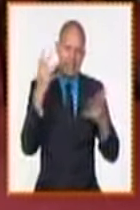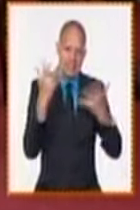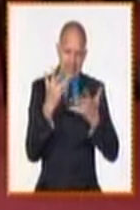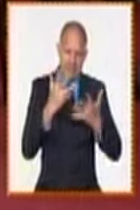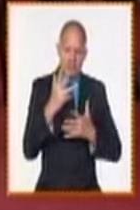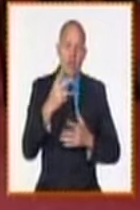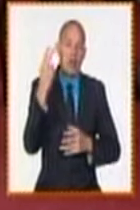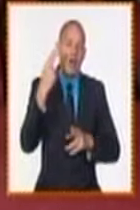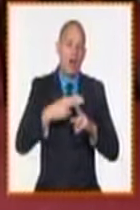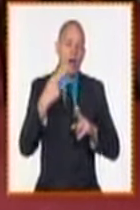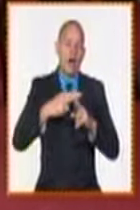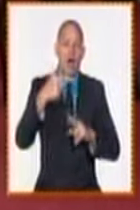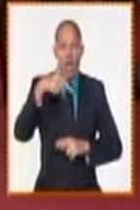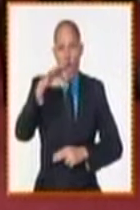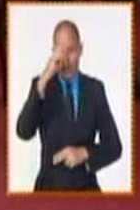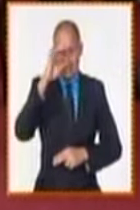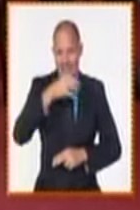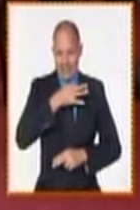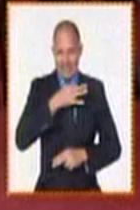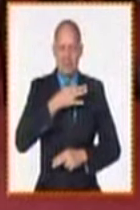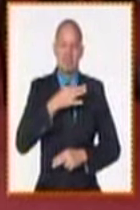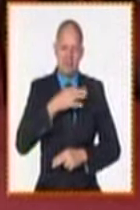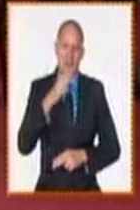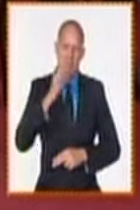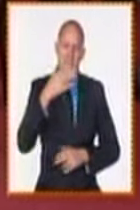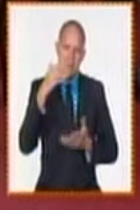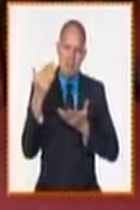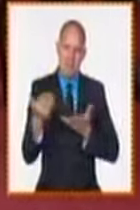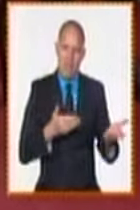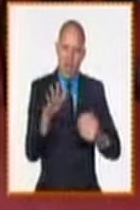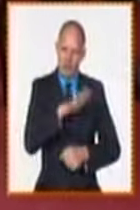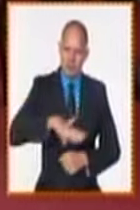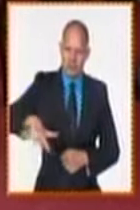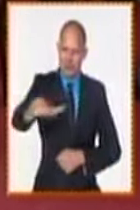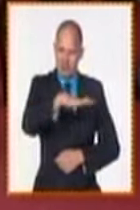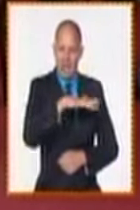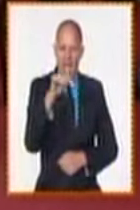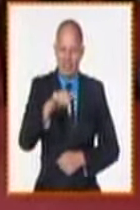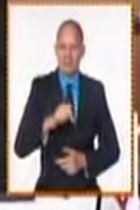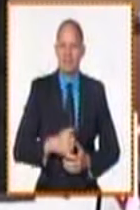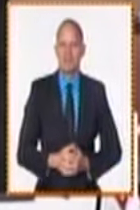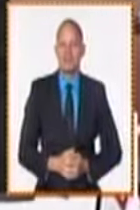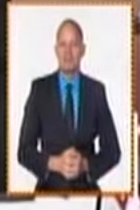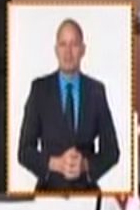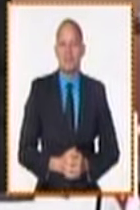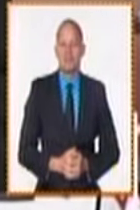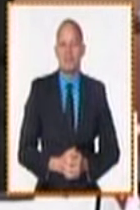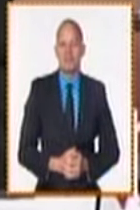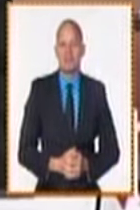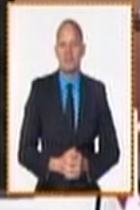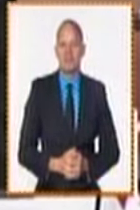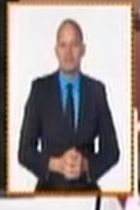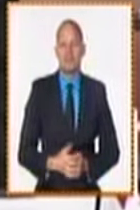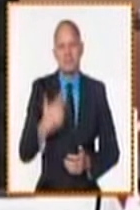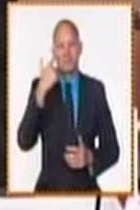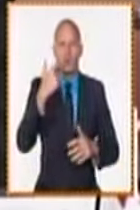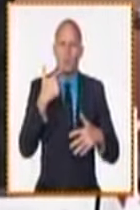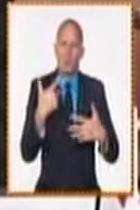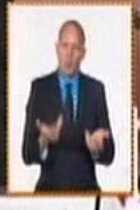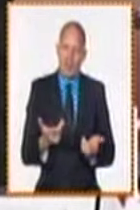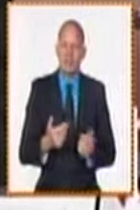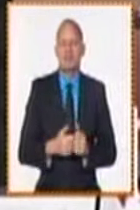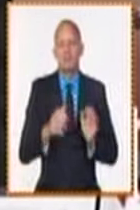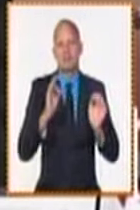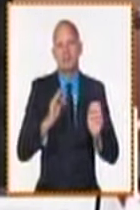Díaz, el ruiseñor, a quien también pues le damos la bienvenida acá en nuestra mesa redonda. Hablemos entonces de Bayamo, de su